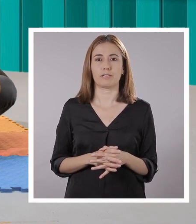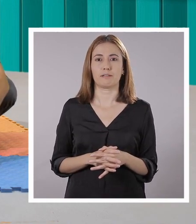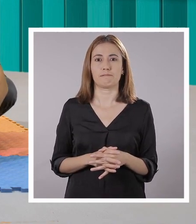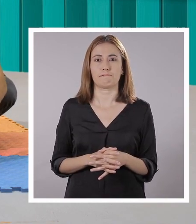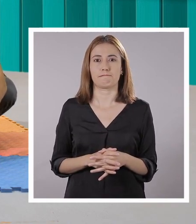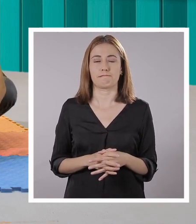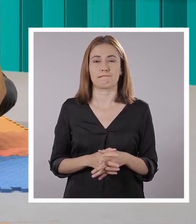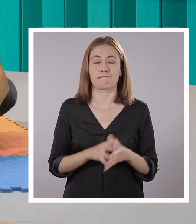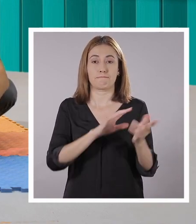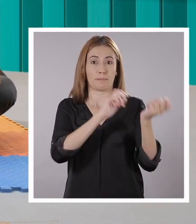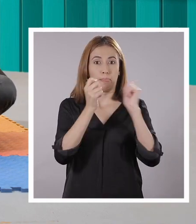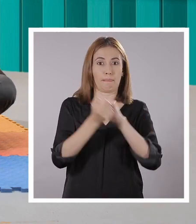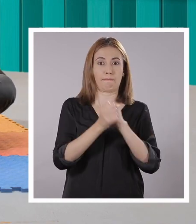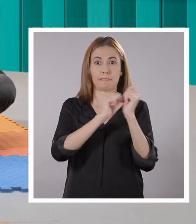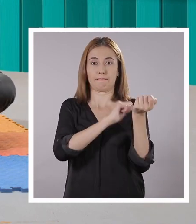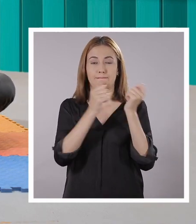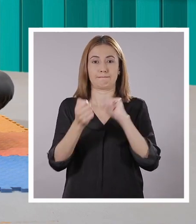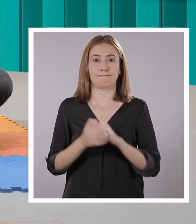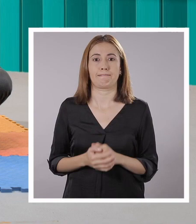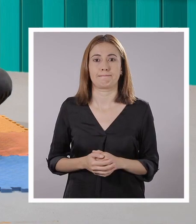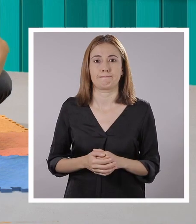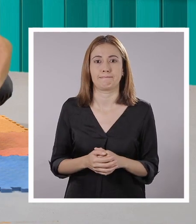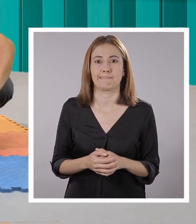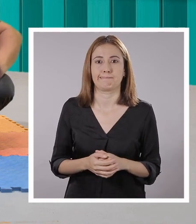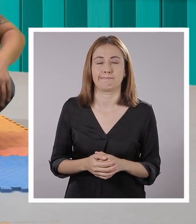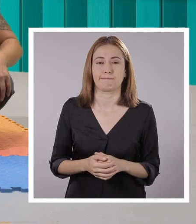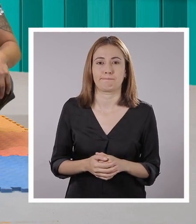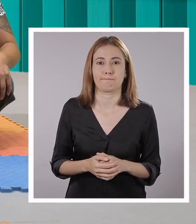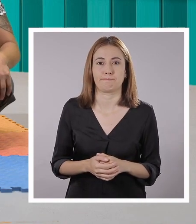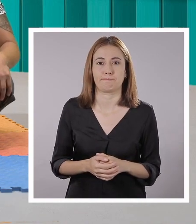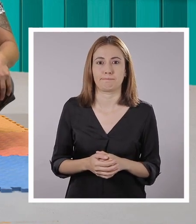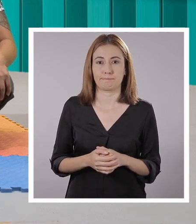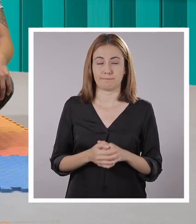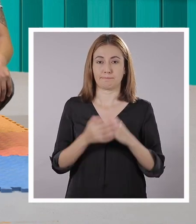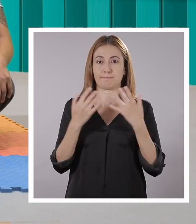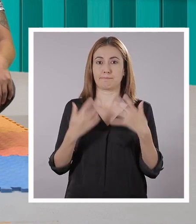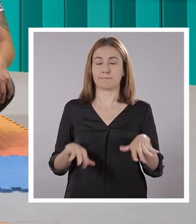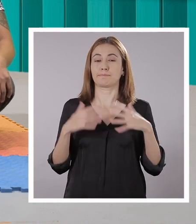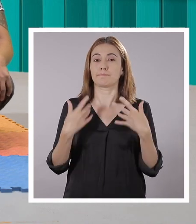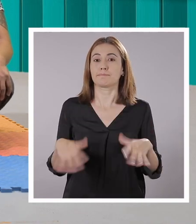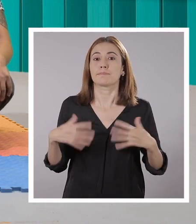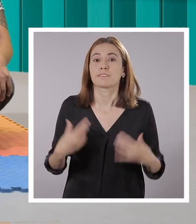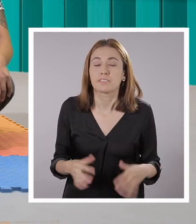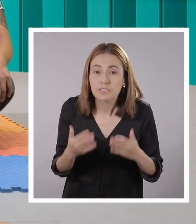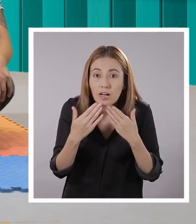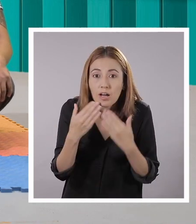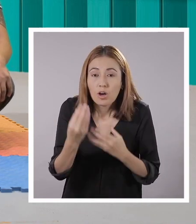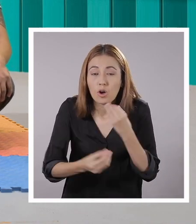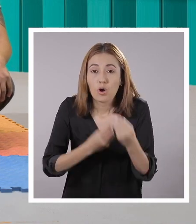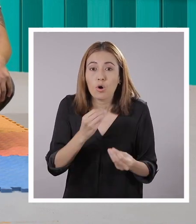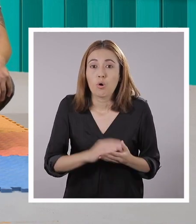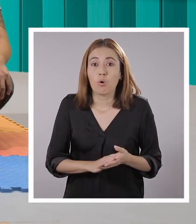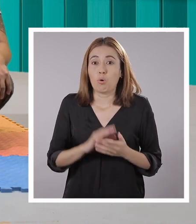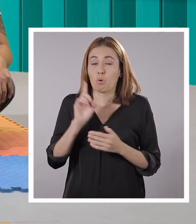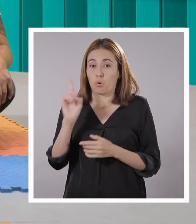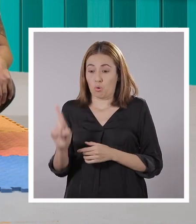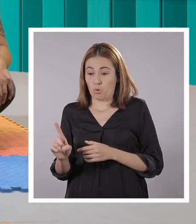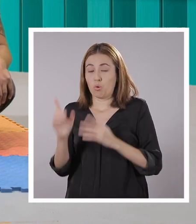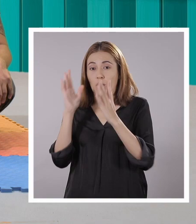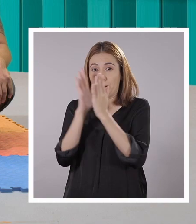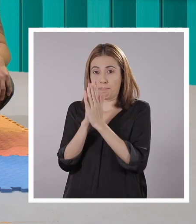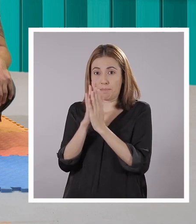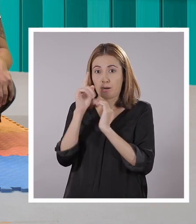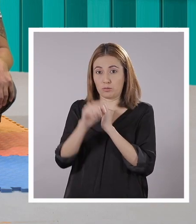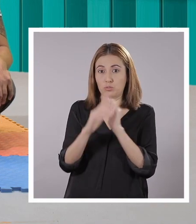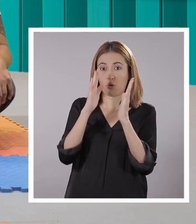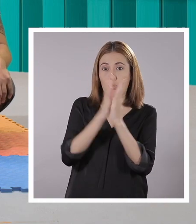Aquí. ¿Quieres cambiar estos, tal vez? Ya. ¿Y este? Ahí. Ajá. Wow. Eso quiere decir que tenemos que